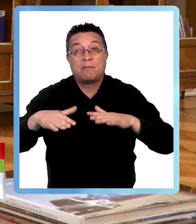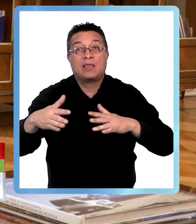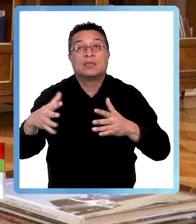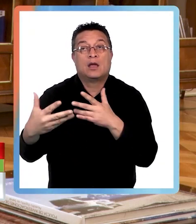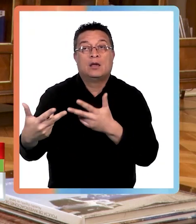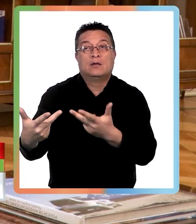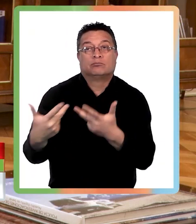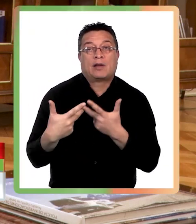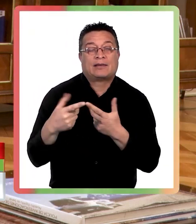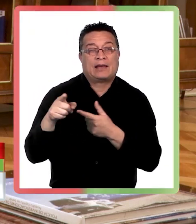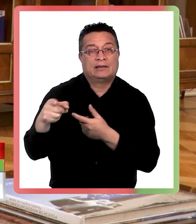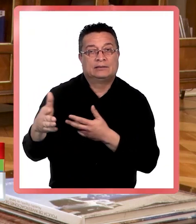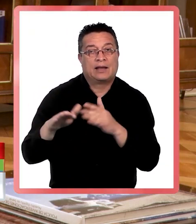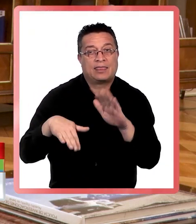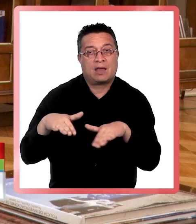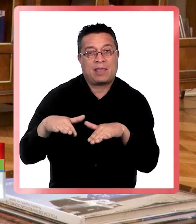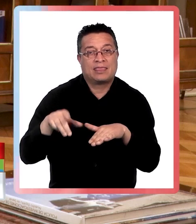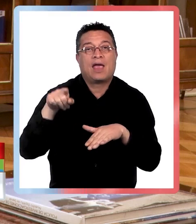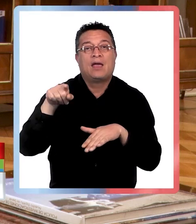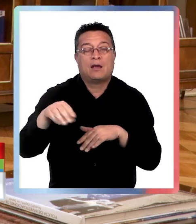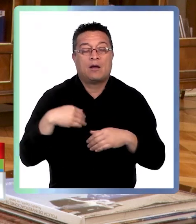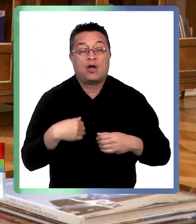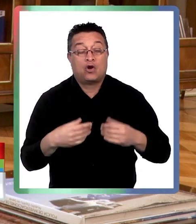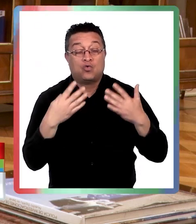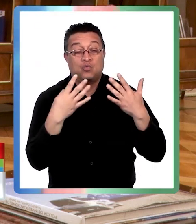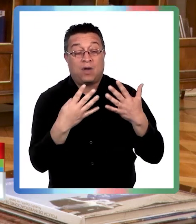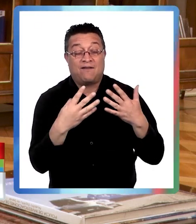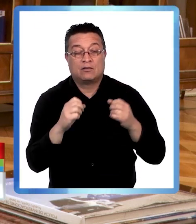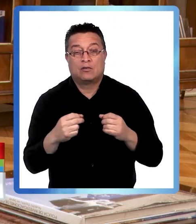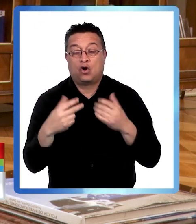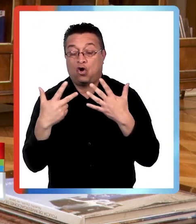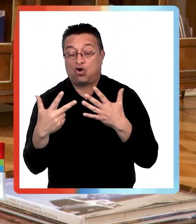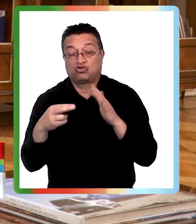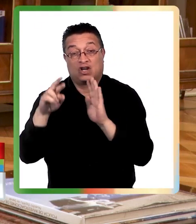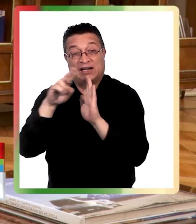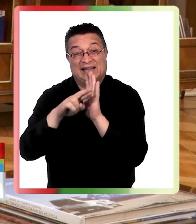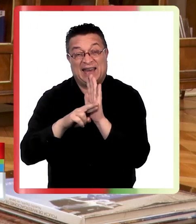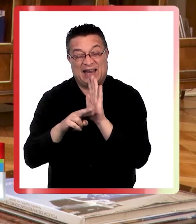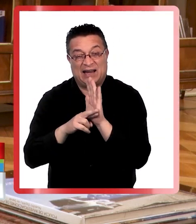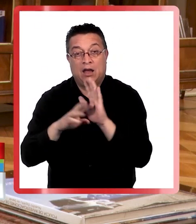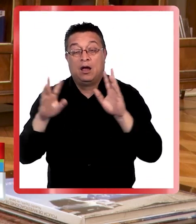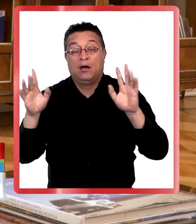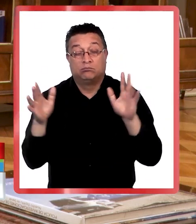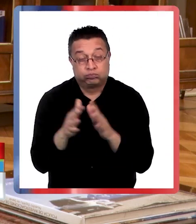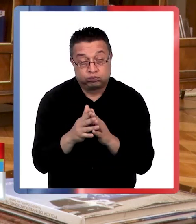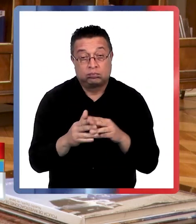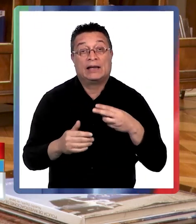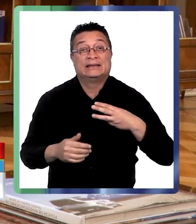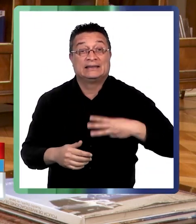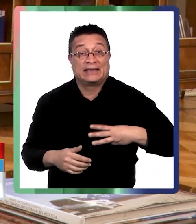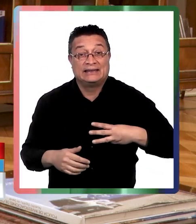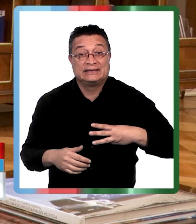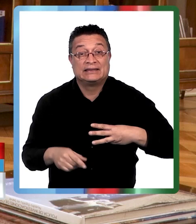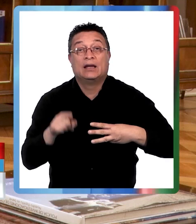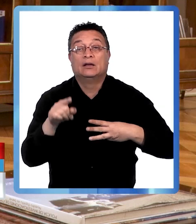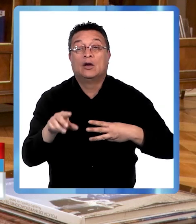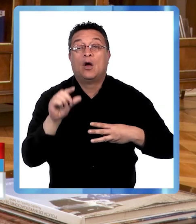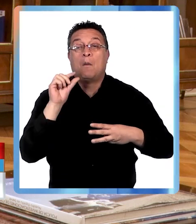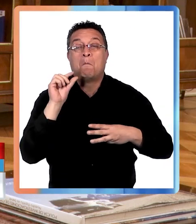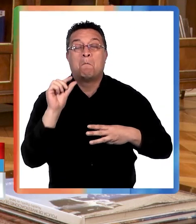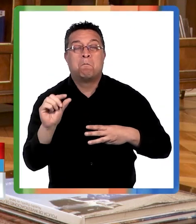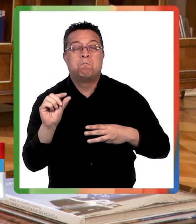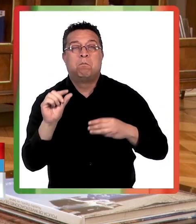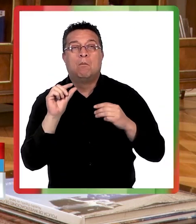tengan al frente. Entonces, pasar de 9 o 8 reglas, que eran las propuestas originales, a solo 3 les deja,